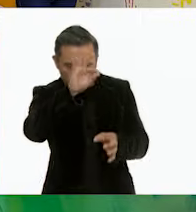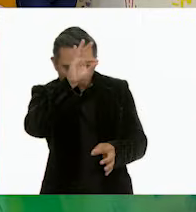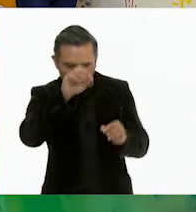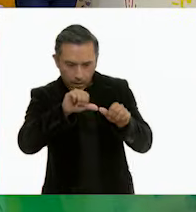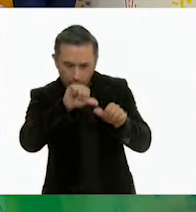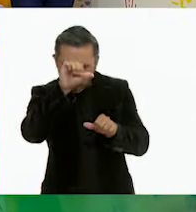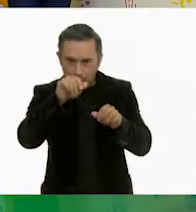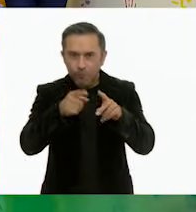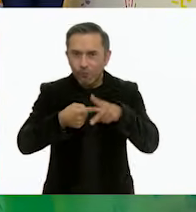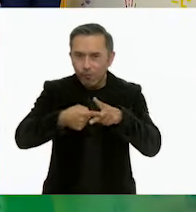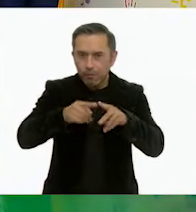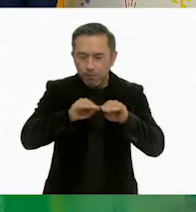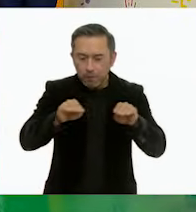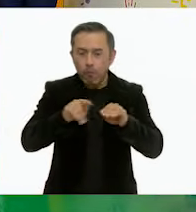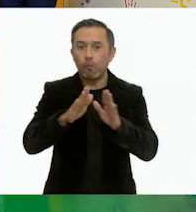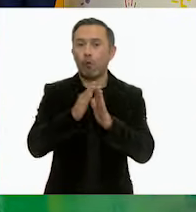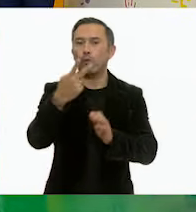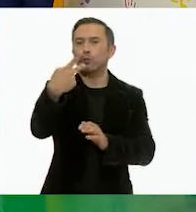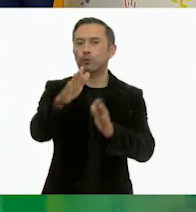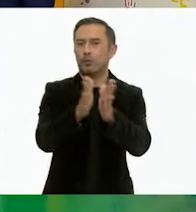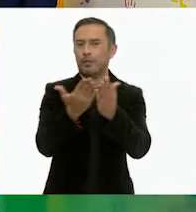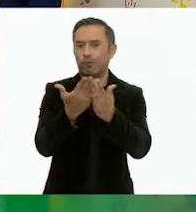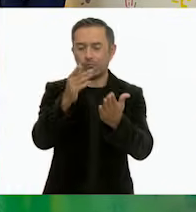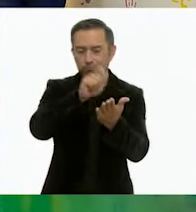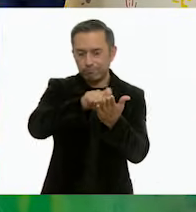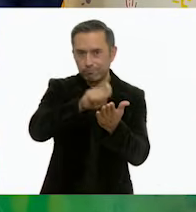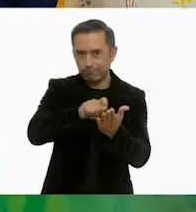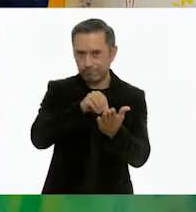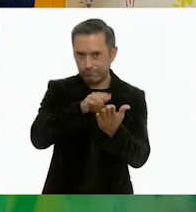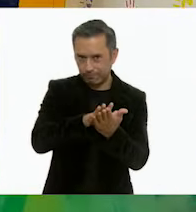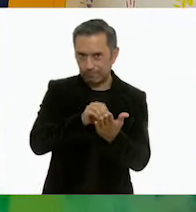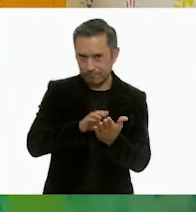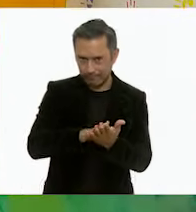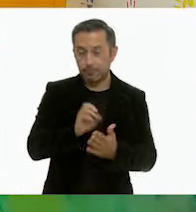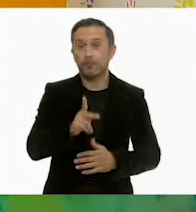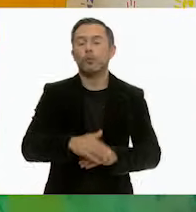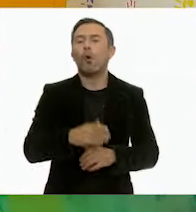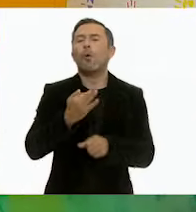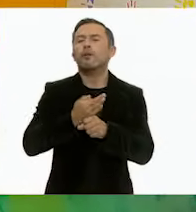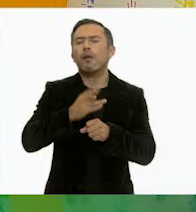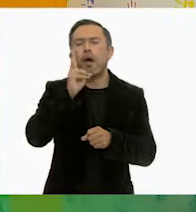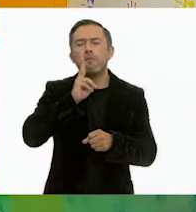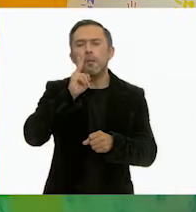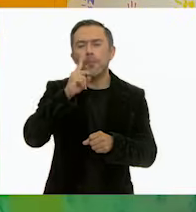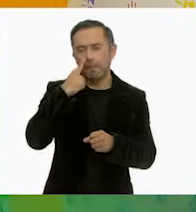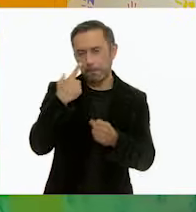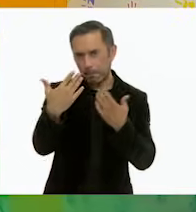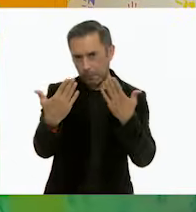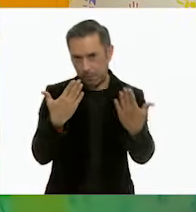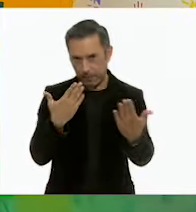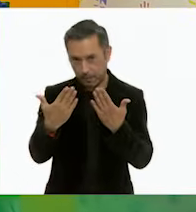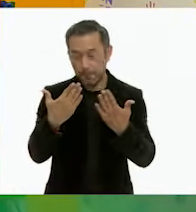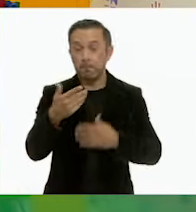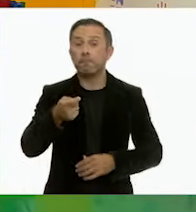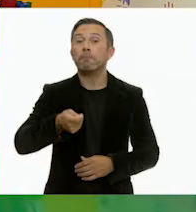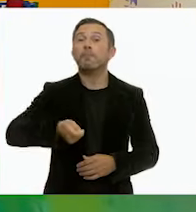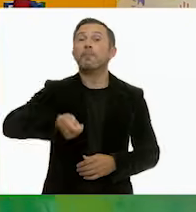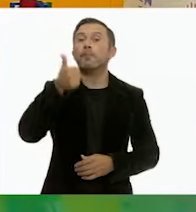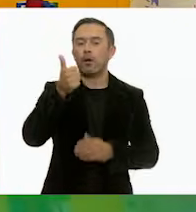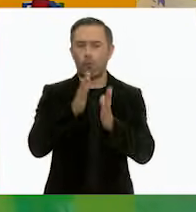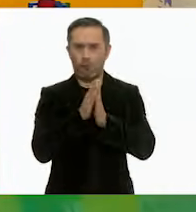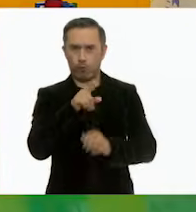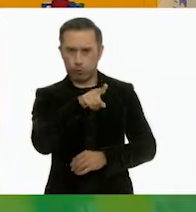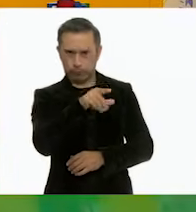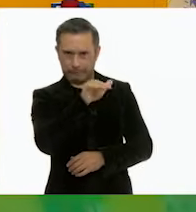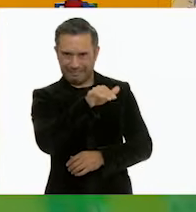libro. Muy bien, Alexia. Vamos a hacer comparaciones. Primero, te voy a pedir que utilices la